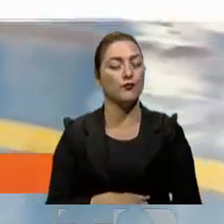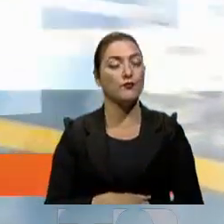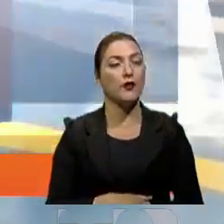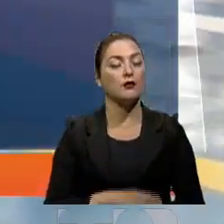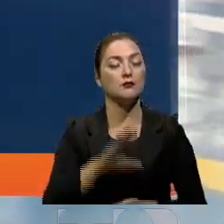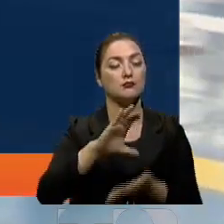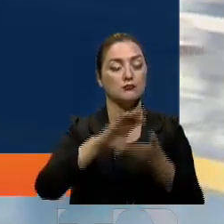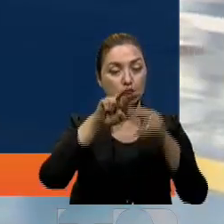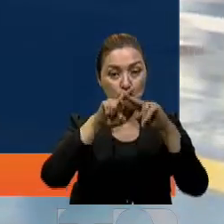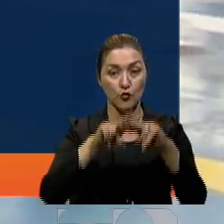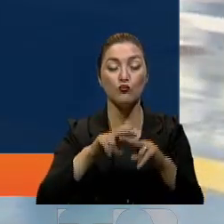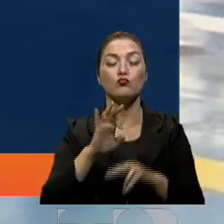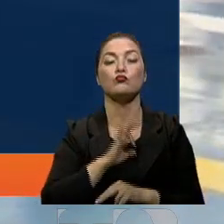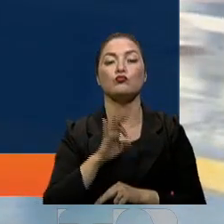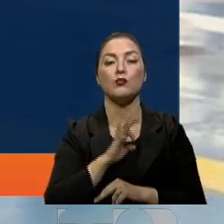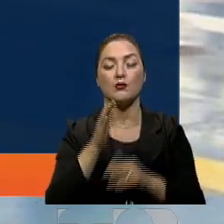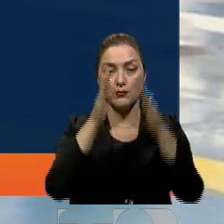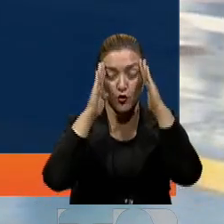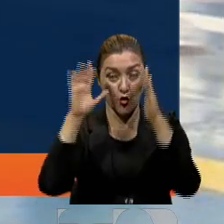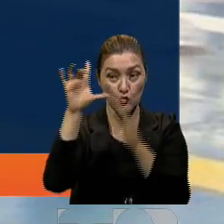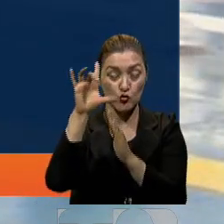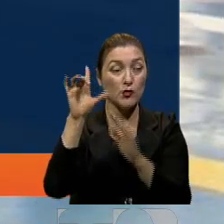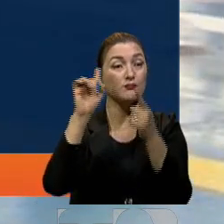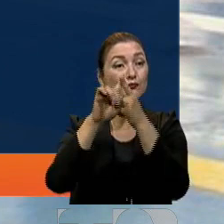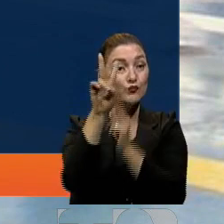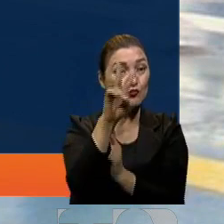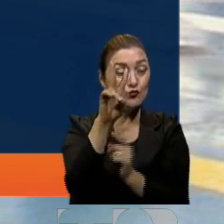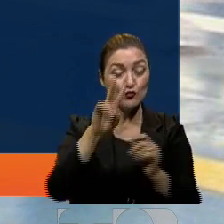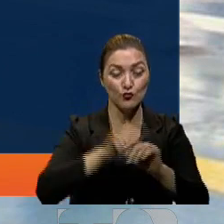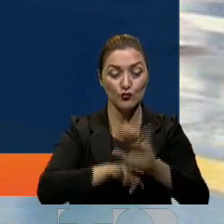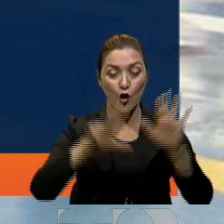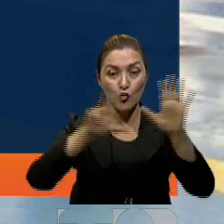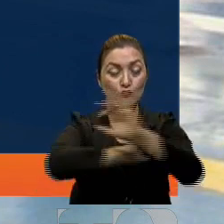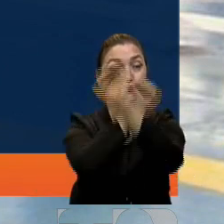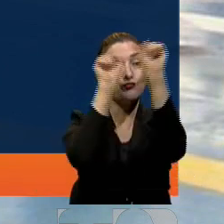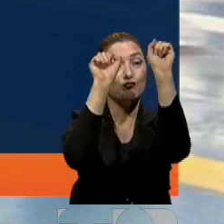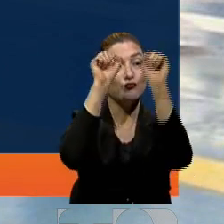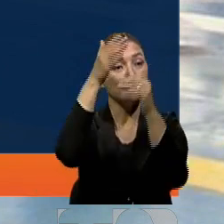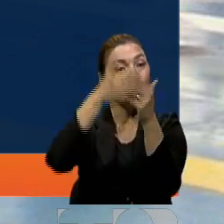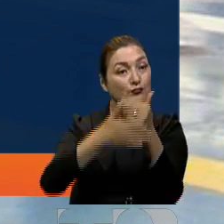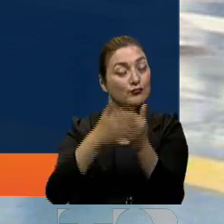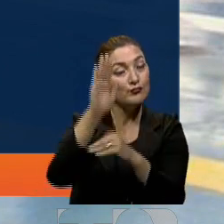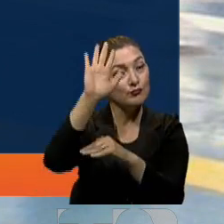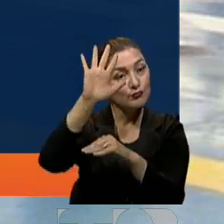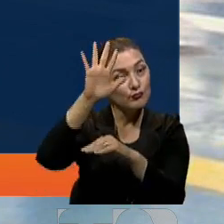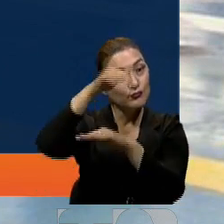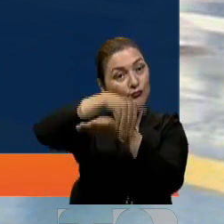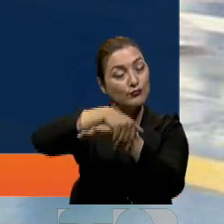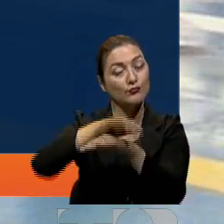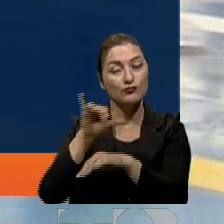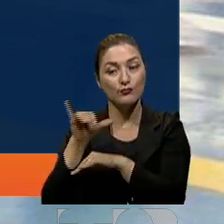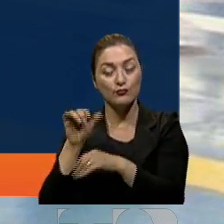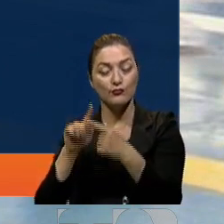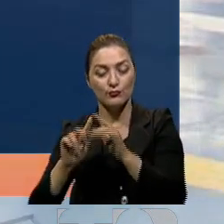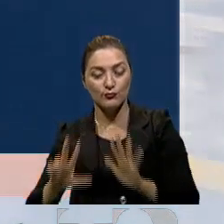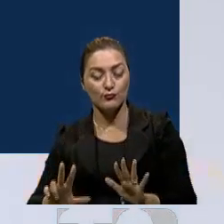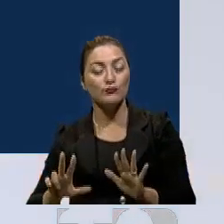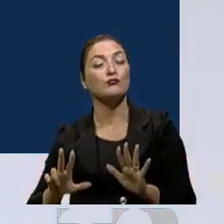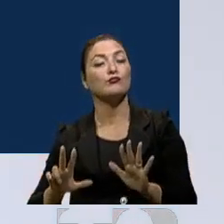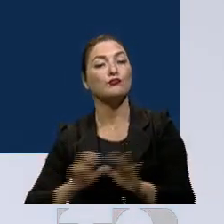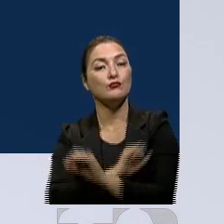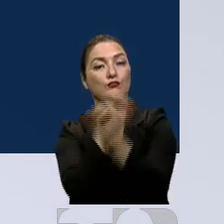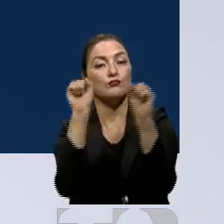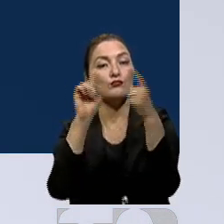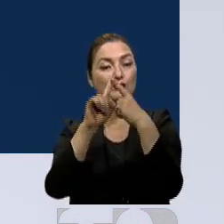revisión técnica vehicular atienden de lunes a viernes de 8 de la mañana a 5 de la tarde y los sábados desde las 8 hasta las 12.